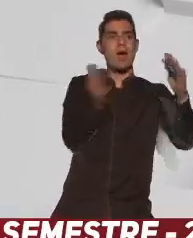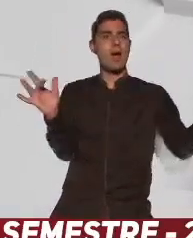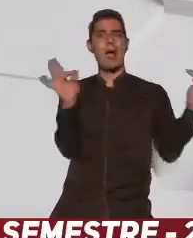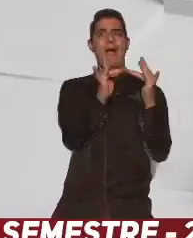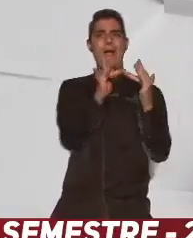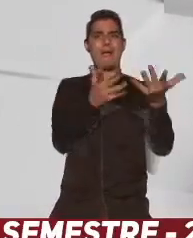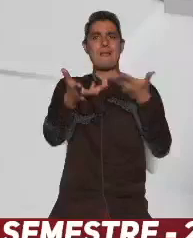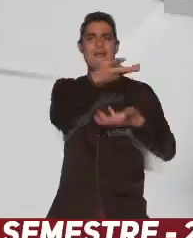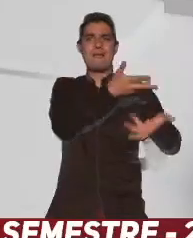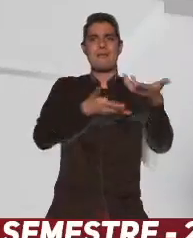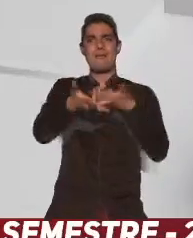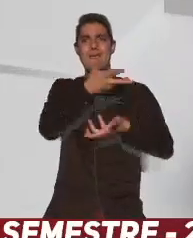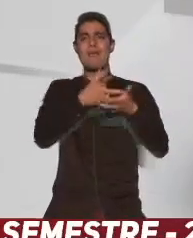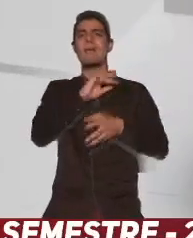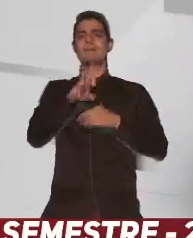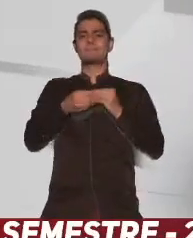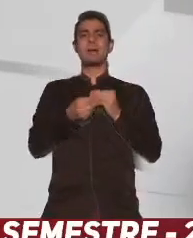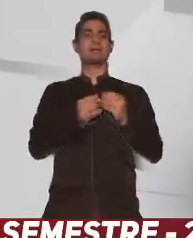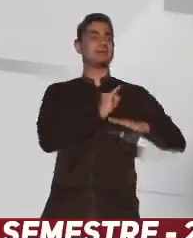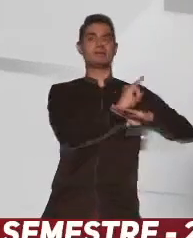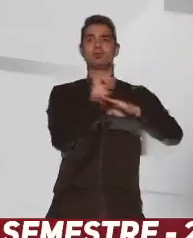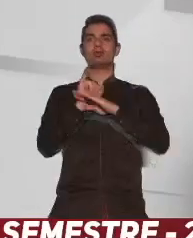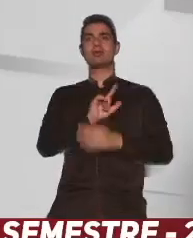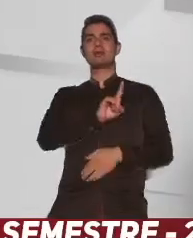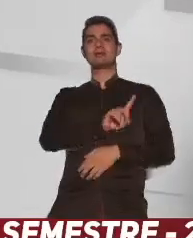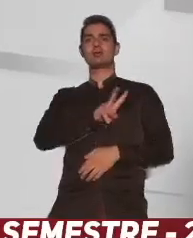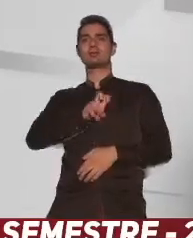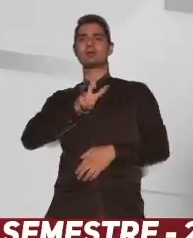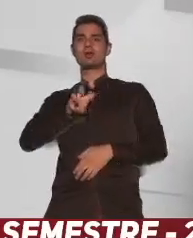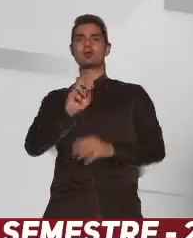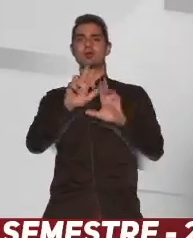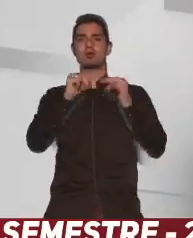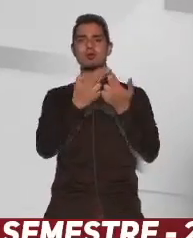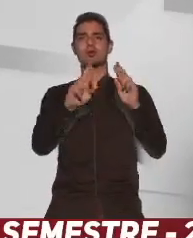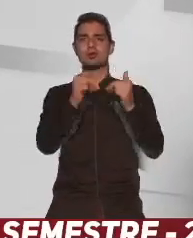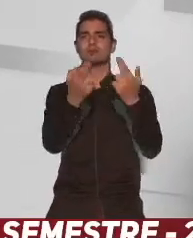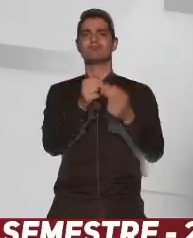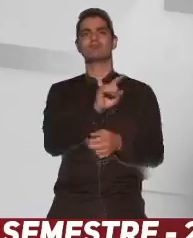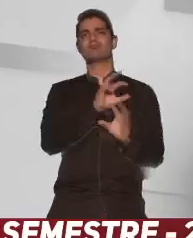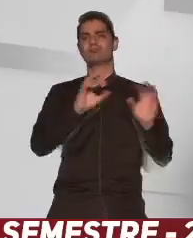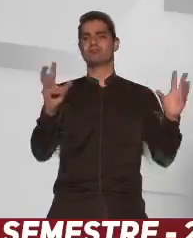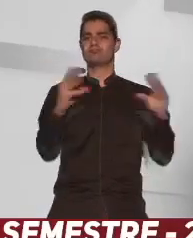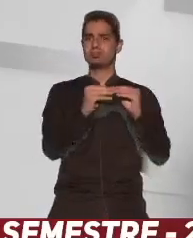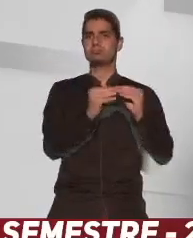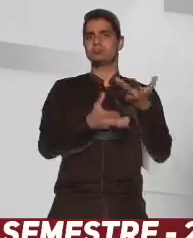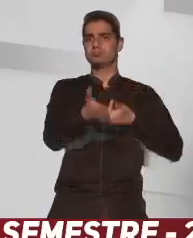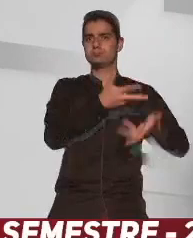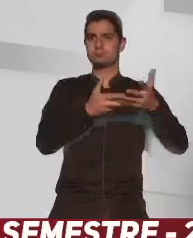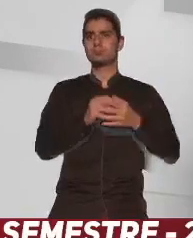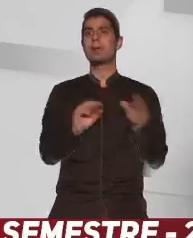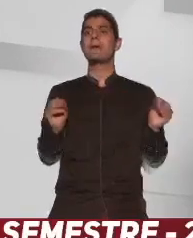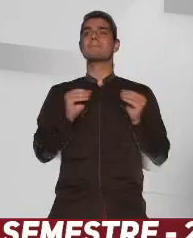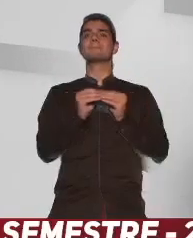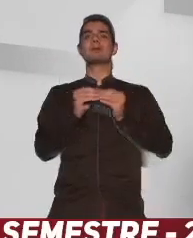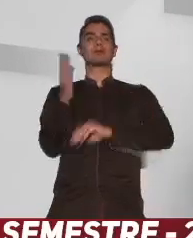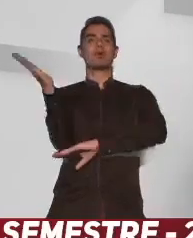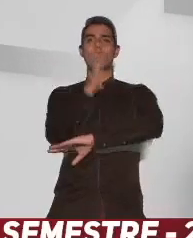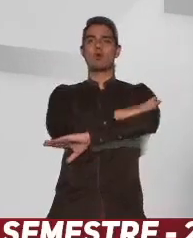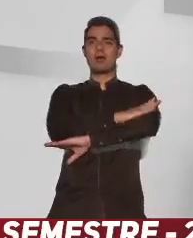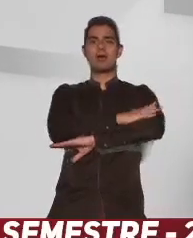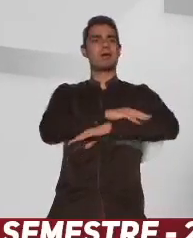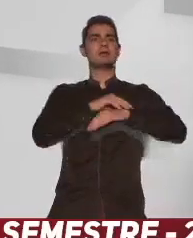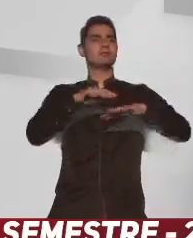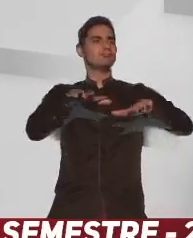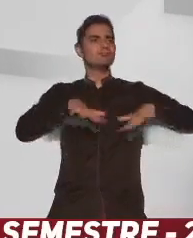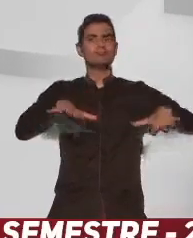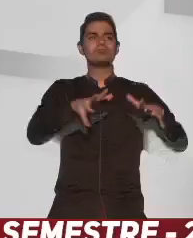reuniones interinstitucionales. Se desarrollaron 1.079 jornadas ambientales compuestas por actividades de siembra,